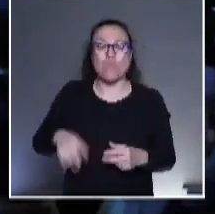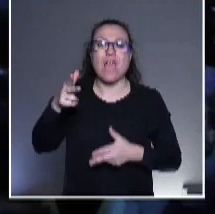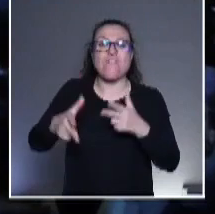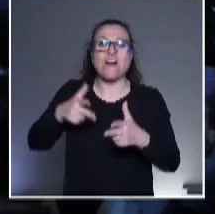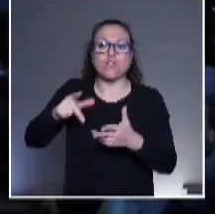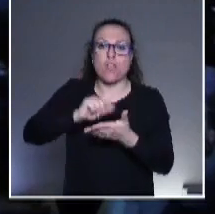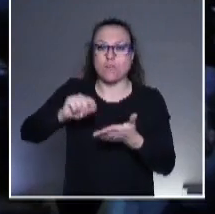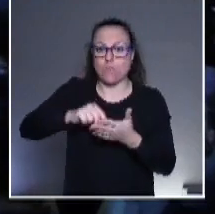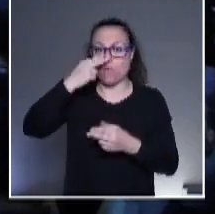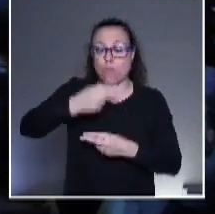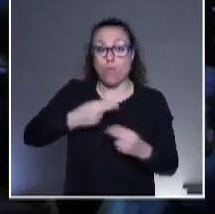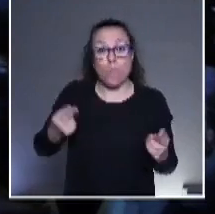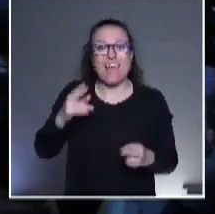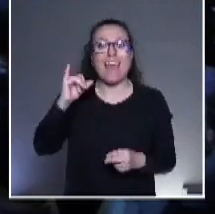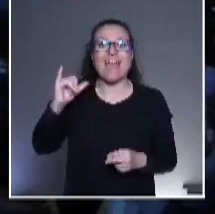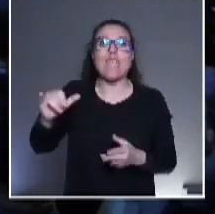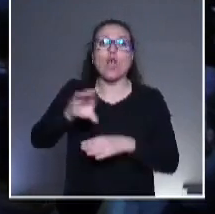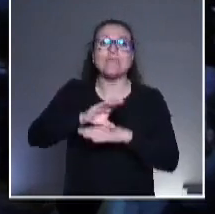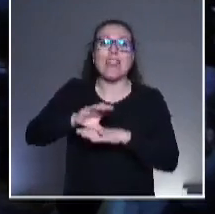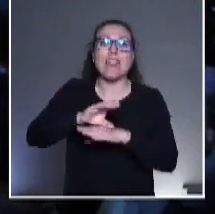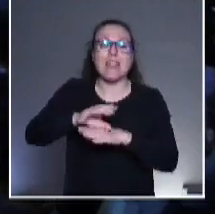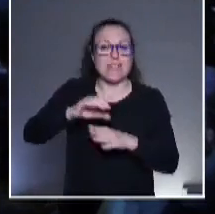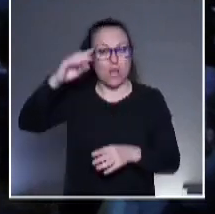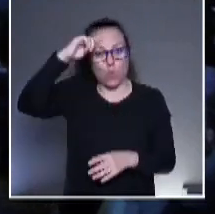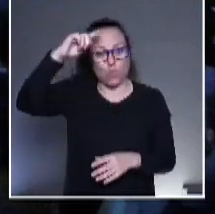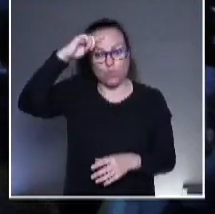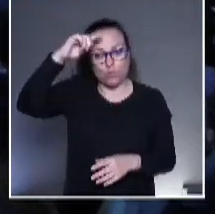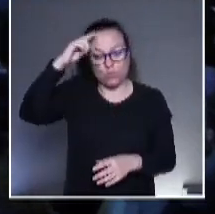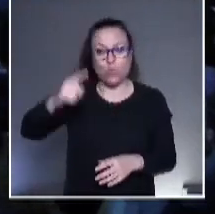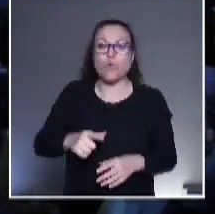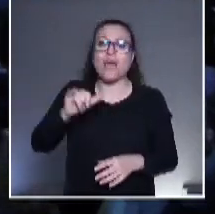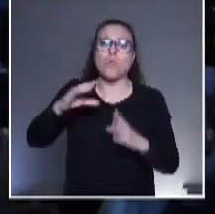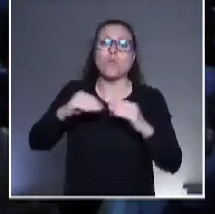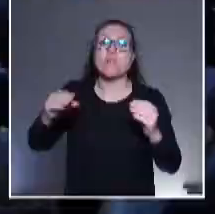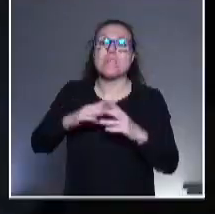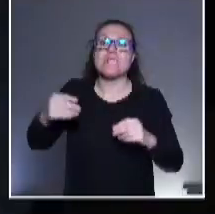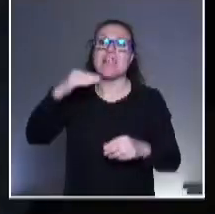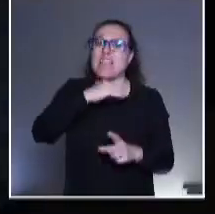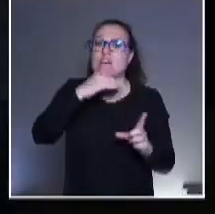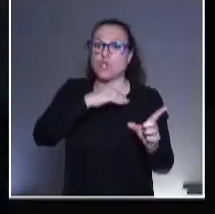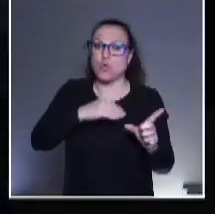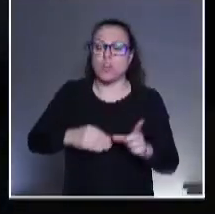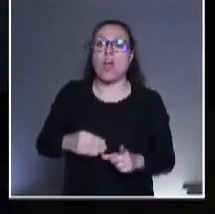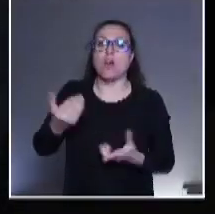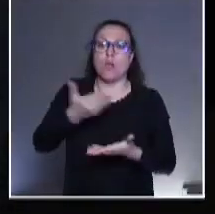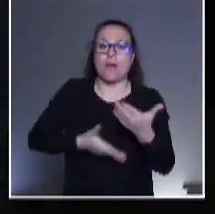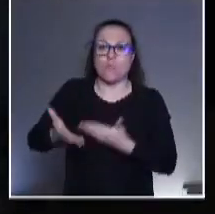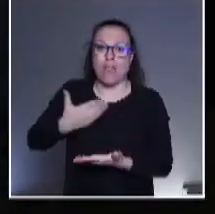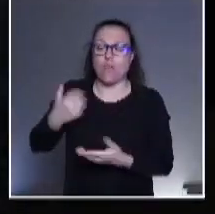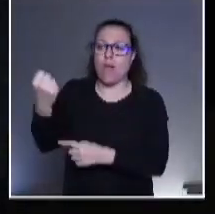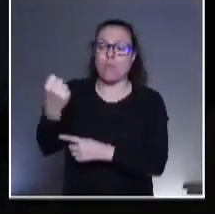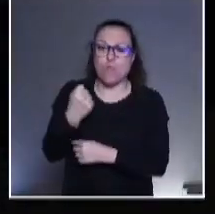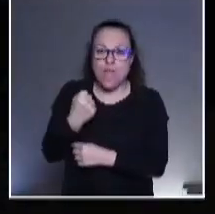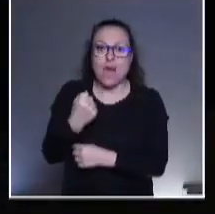de Administración Pública y la Conselleria de Cultura, Lingua e Universidades de la Xunta, que han colaborado y han